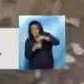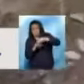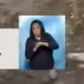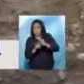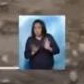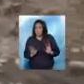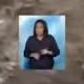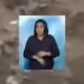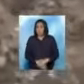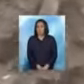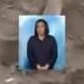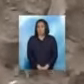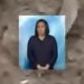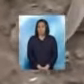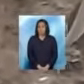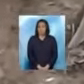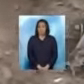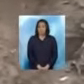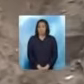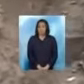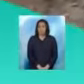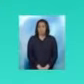arrastradas por estos huecos.